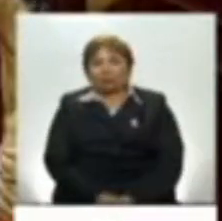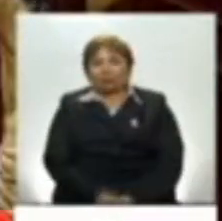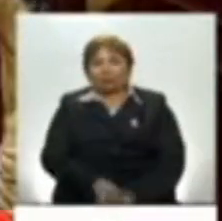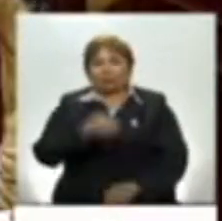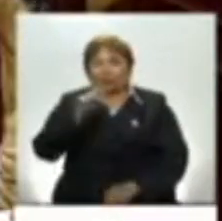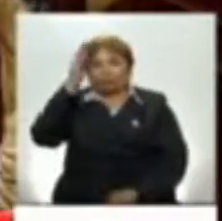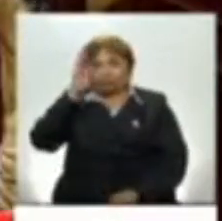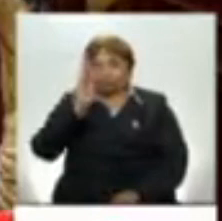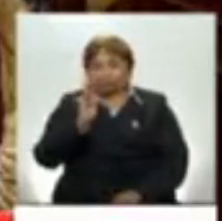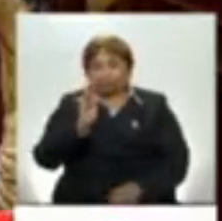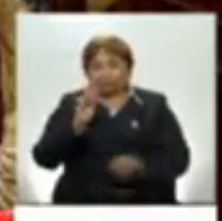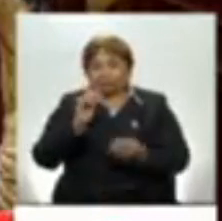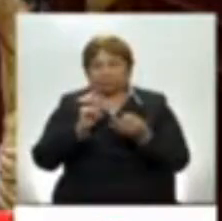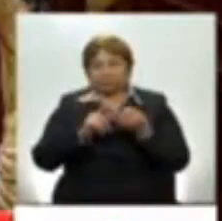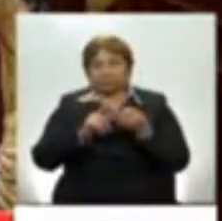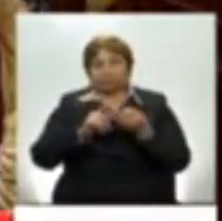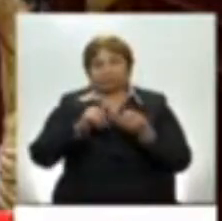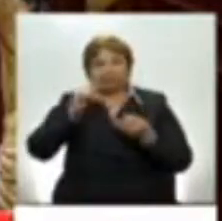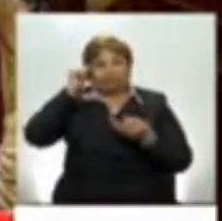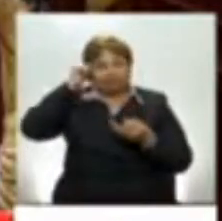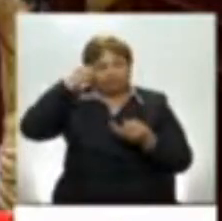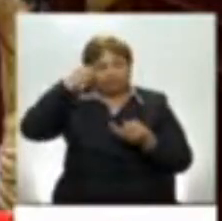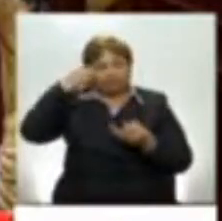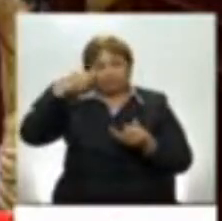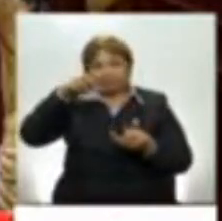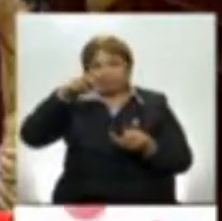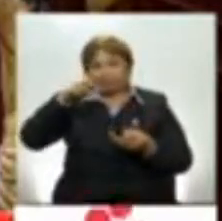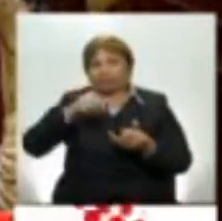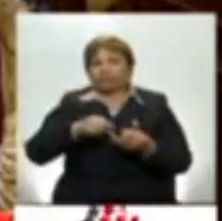Por Dios, por la memoria de mi padre,